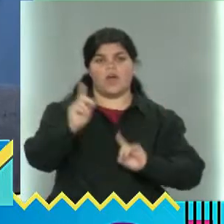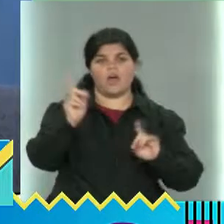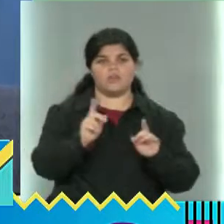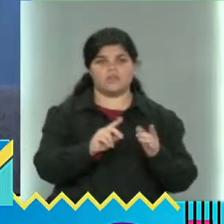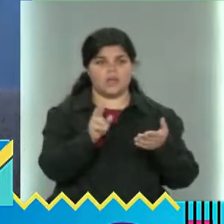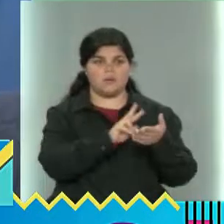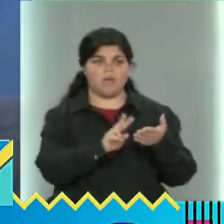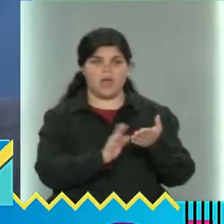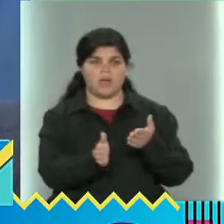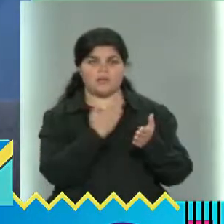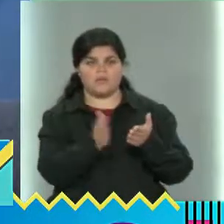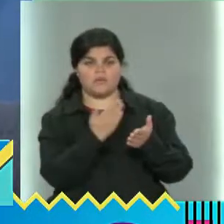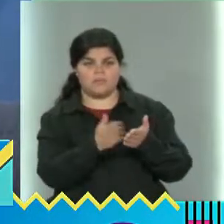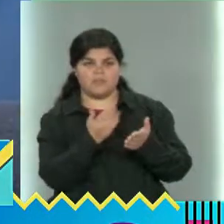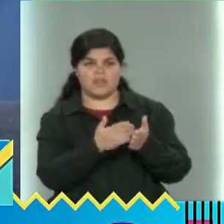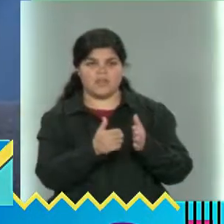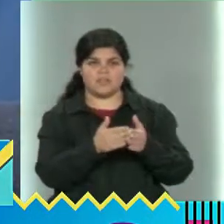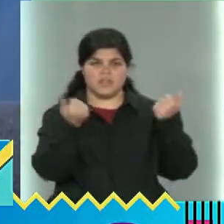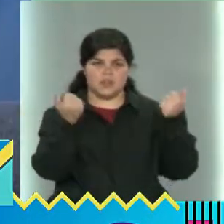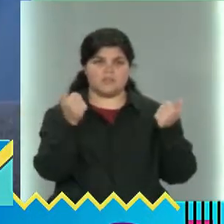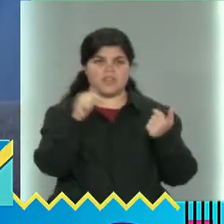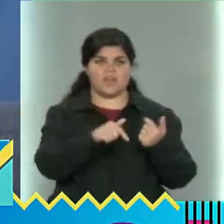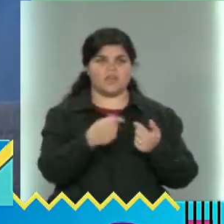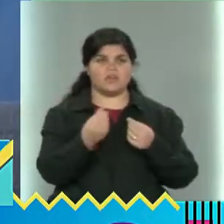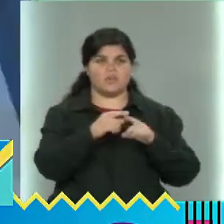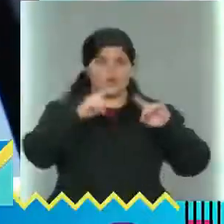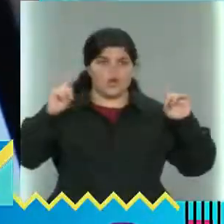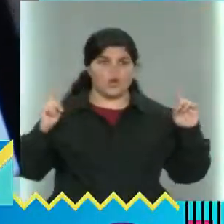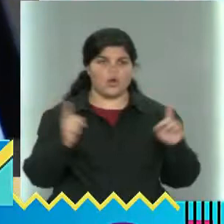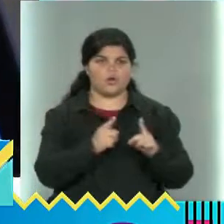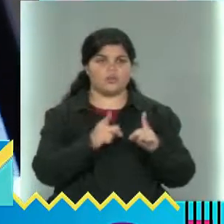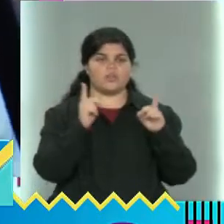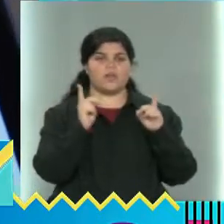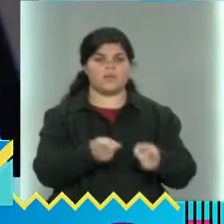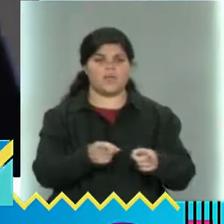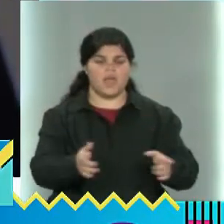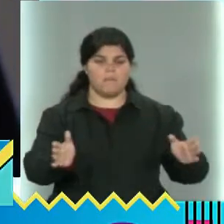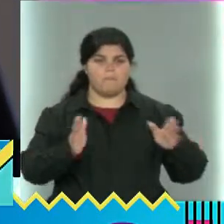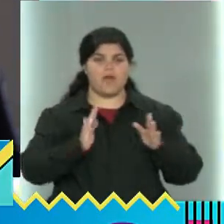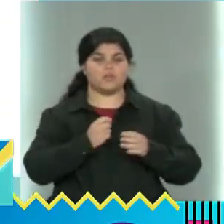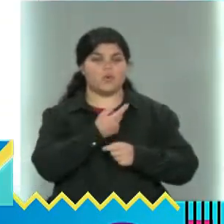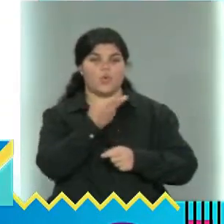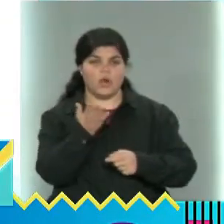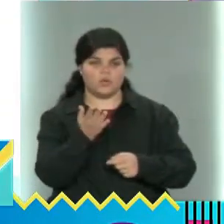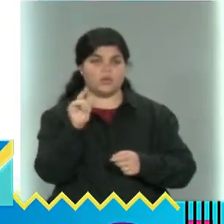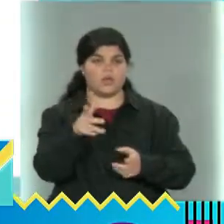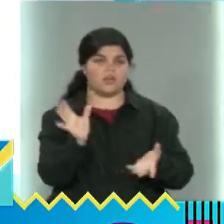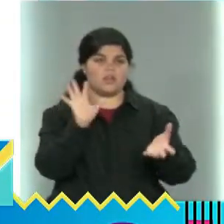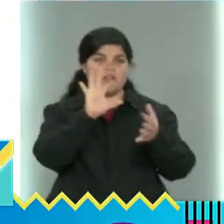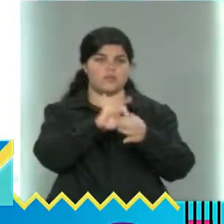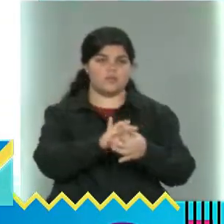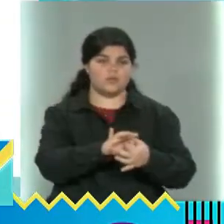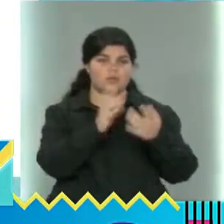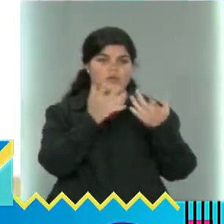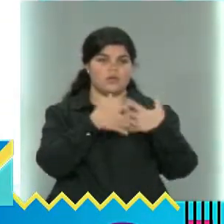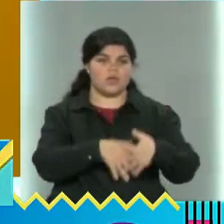páginas y tienen otra forma de leer que quizás es más de forma breve y de impacto. Y lo engancho con lo que dijiste recién, que tiene que